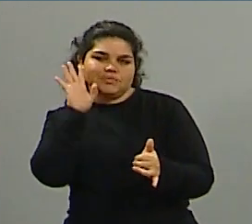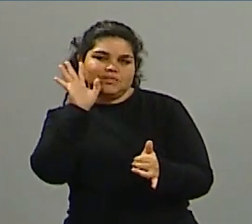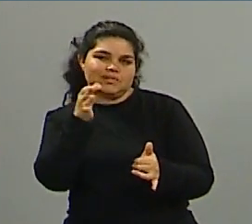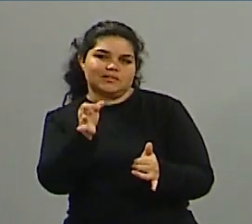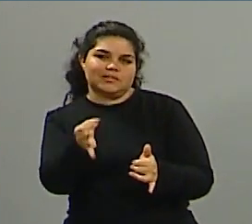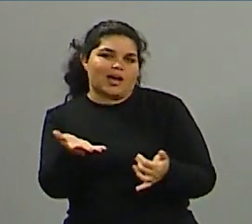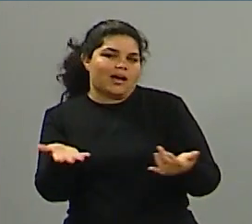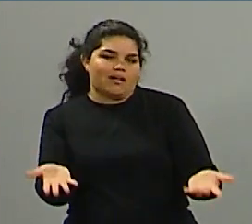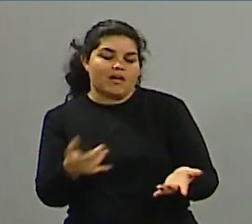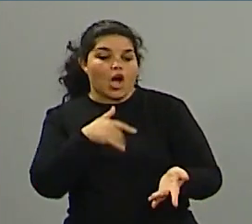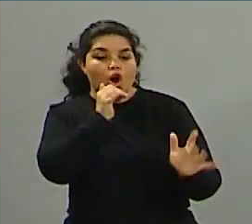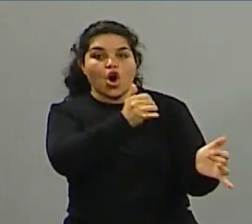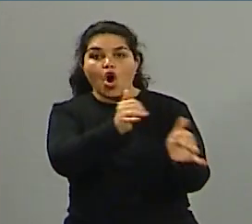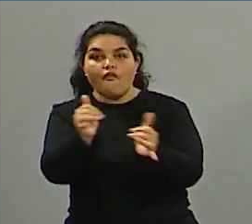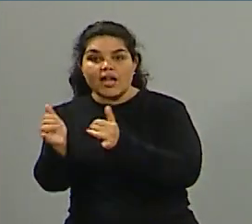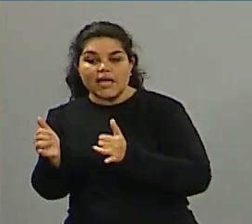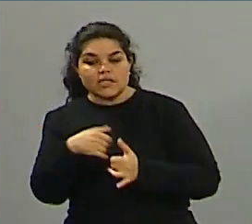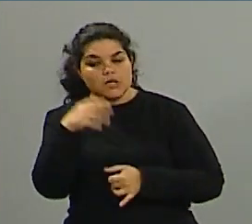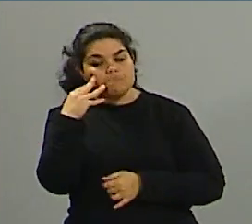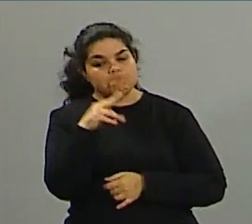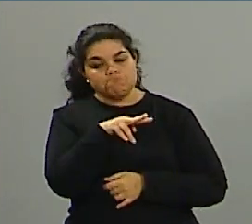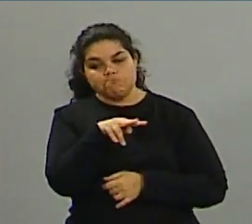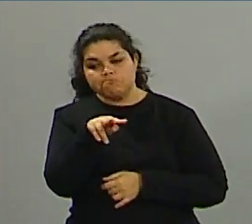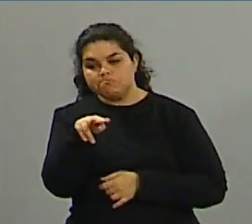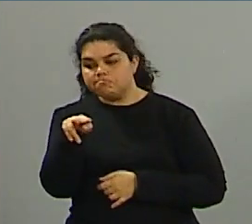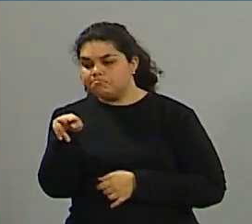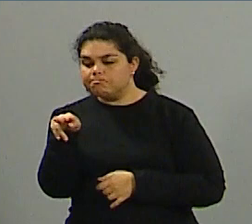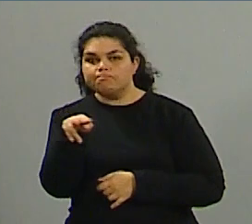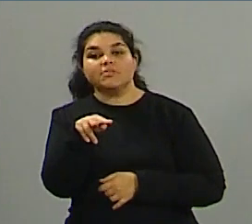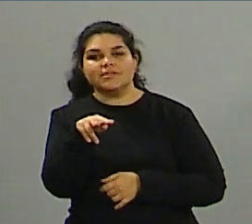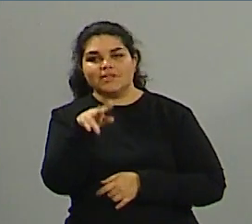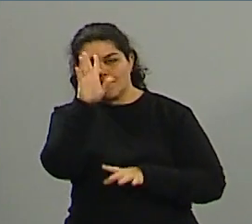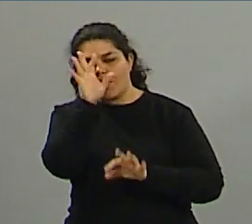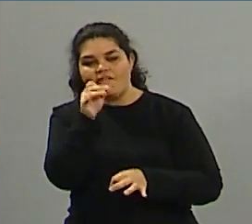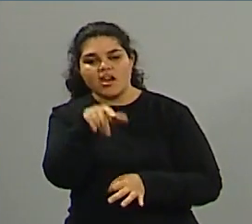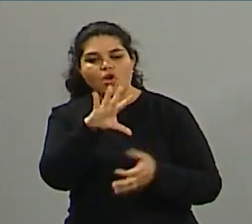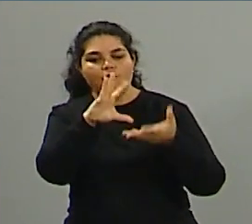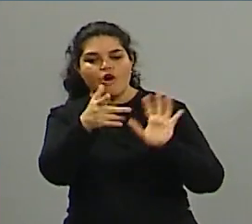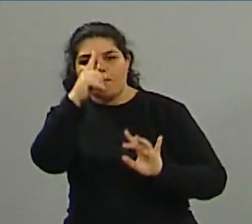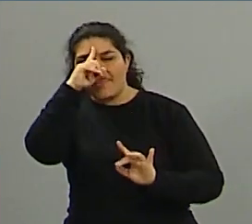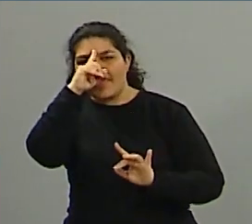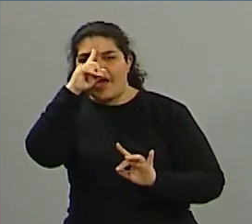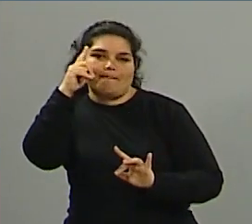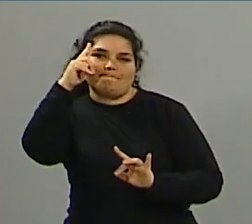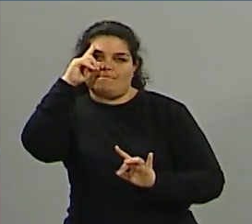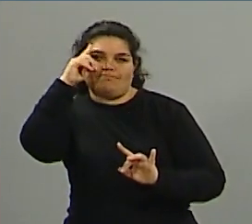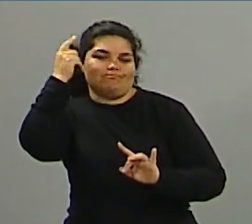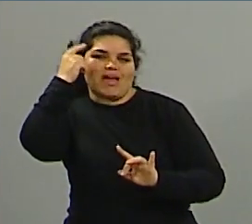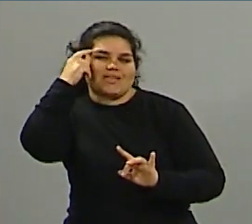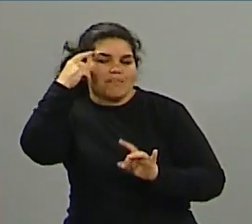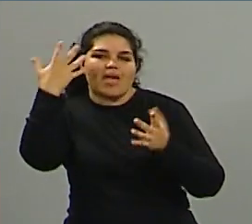Esto de escuchar a los jóvenes y de ver cómo pensaban, me hacía por ahí